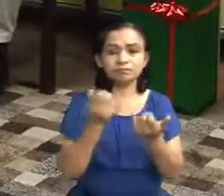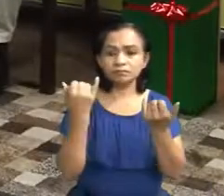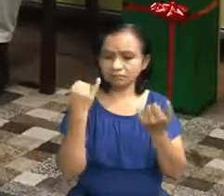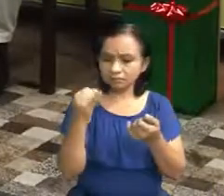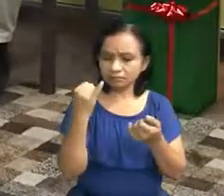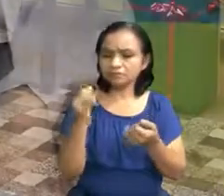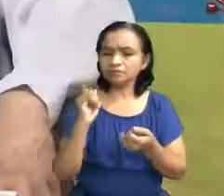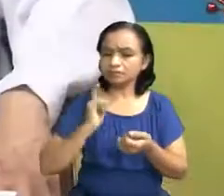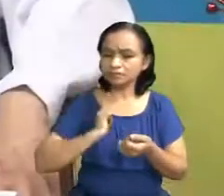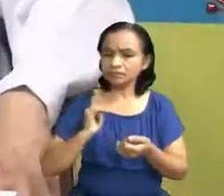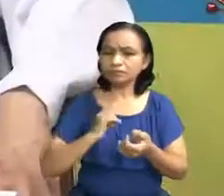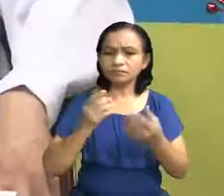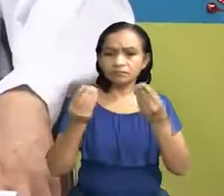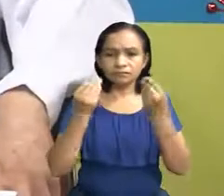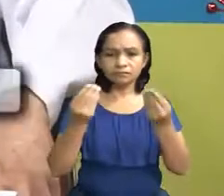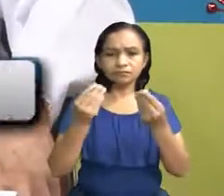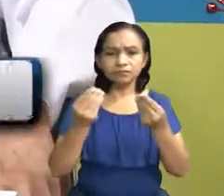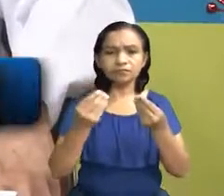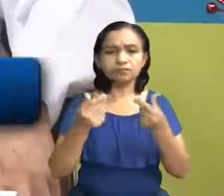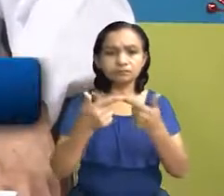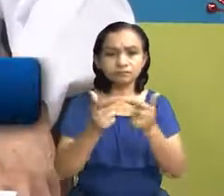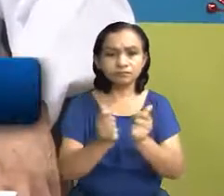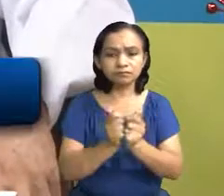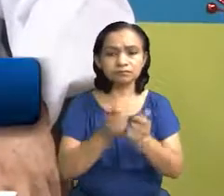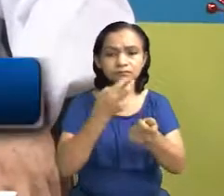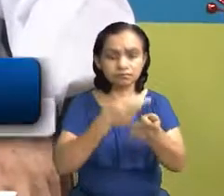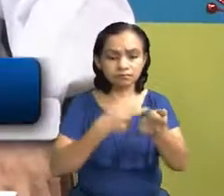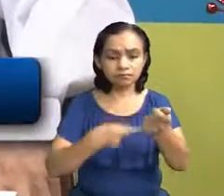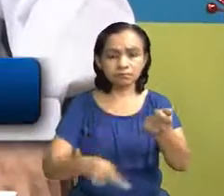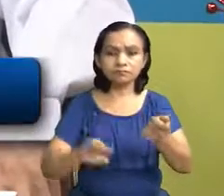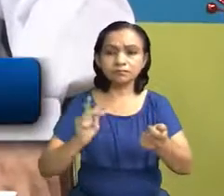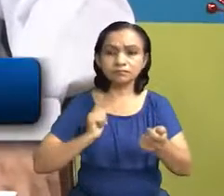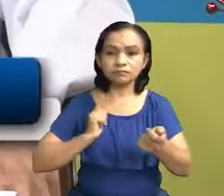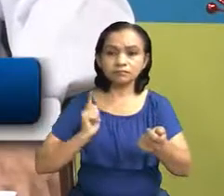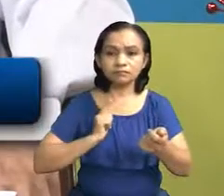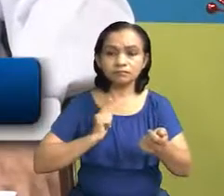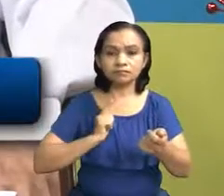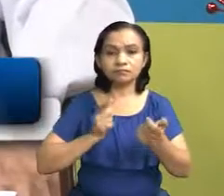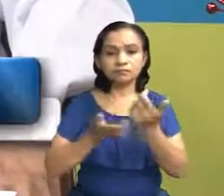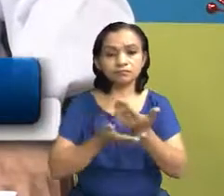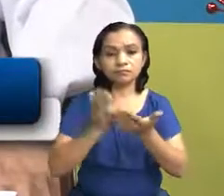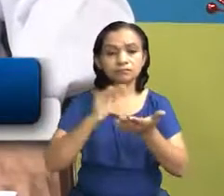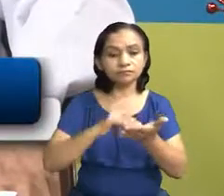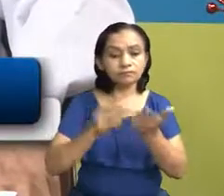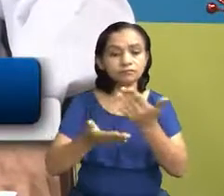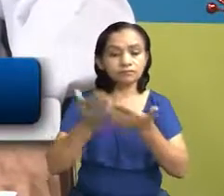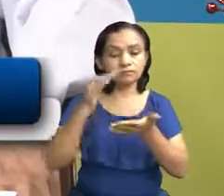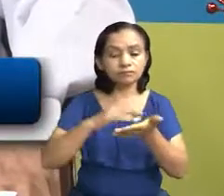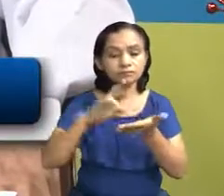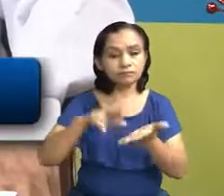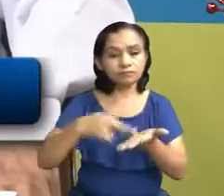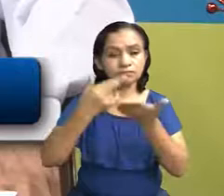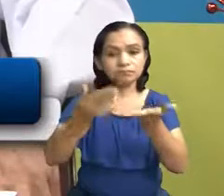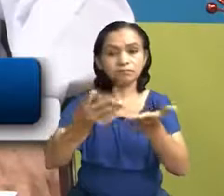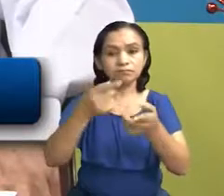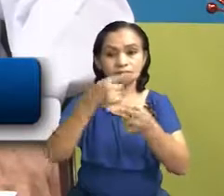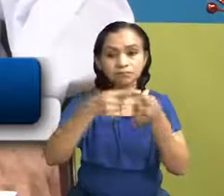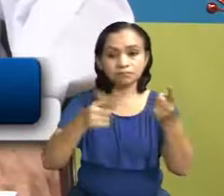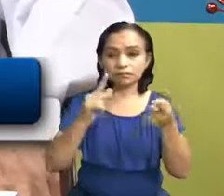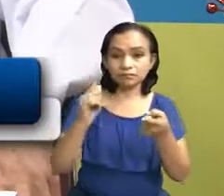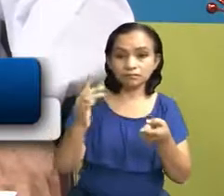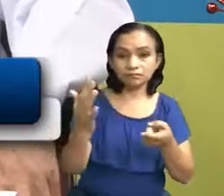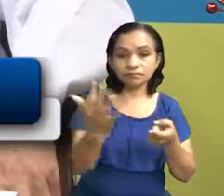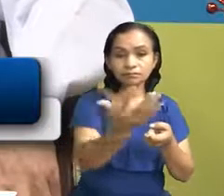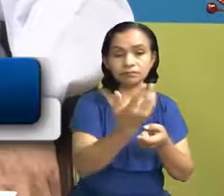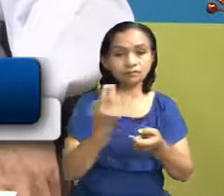claro. El grueso de las donaciones de sangre proviene de los donantes repetidos o habituales. Más de la mitad de todas esas donaciones